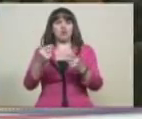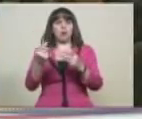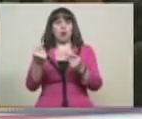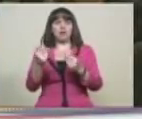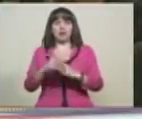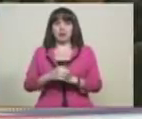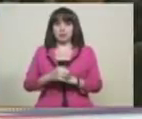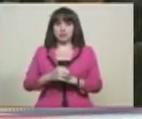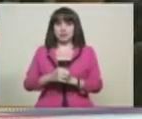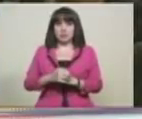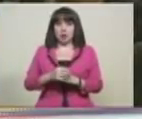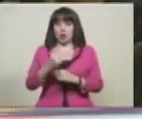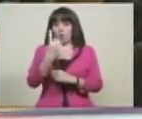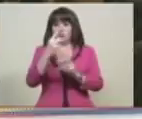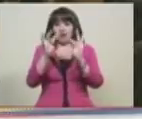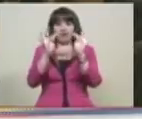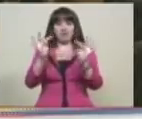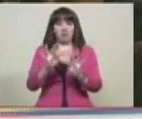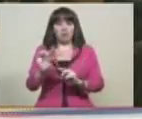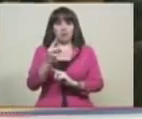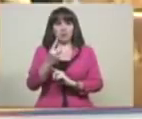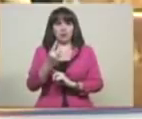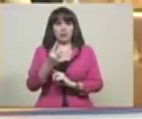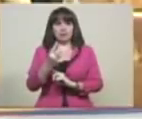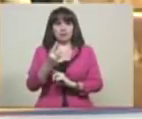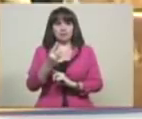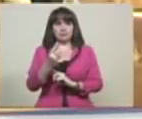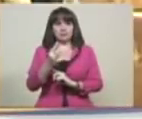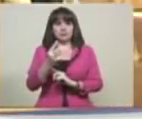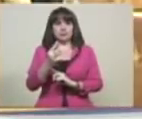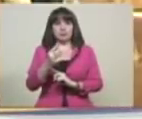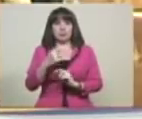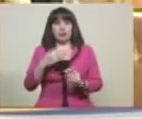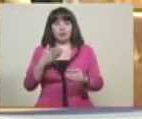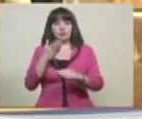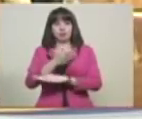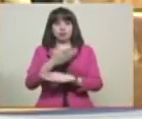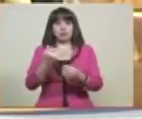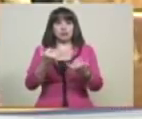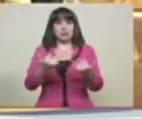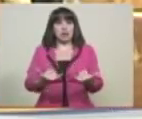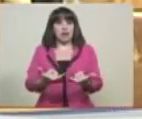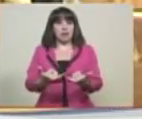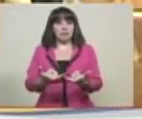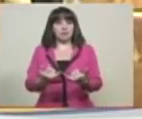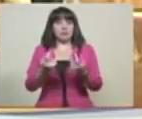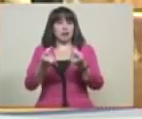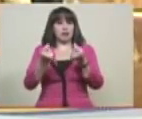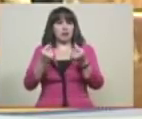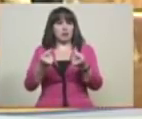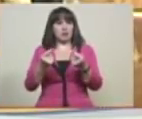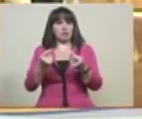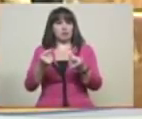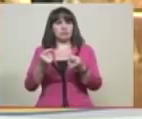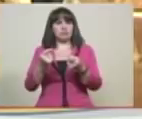Es uno de los mecanismos que le han impuesto al país sin ningún tipo